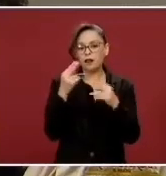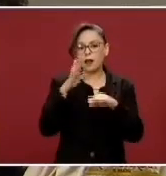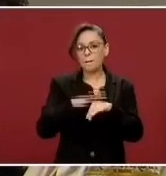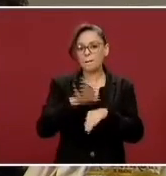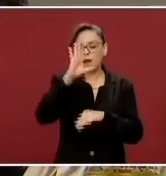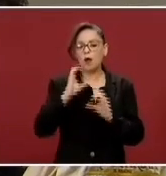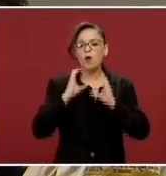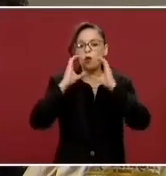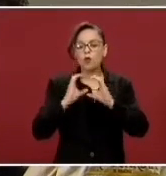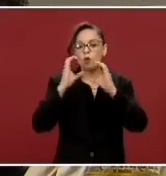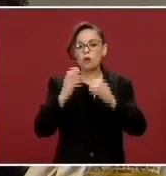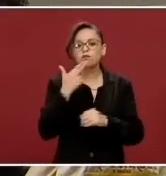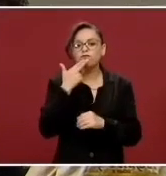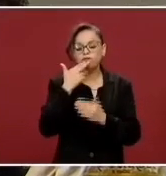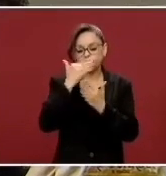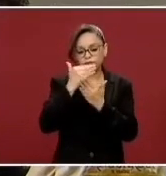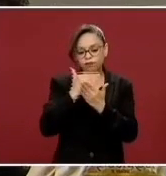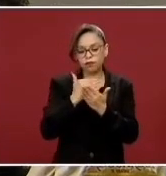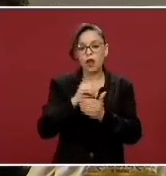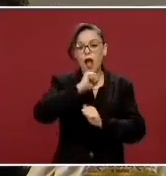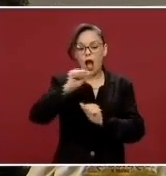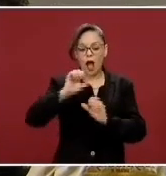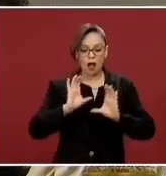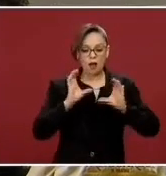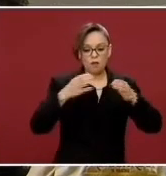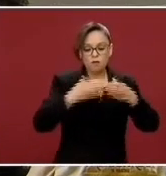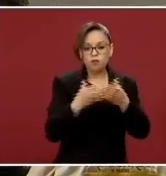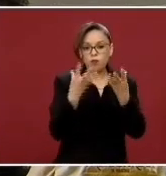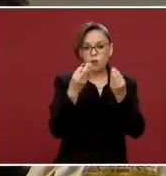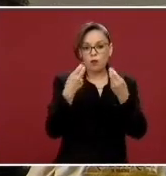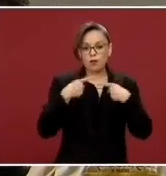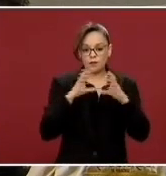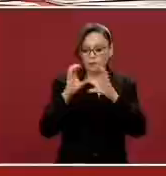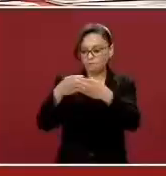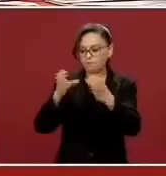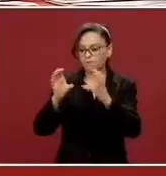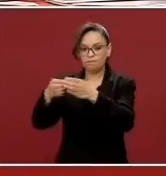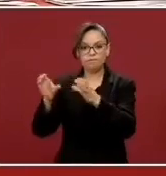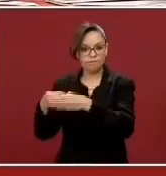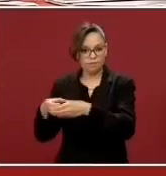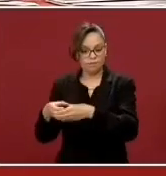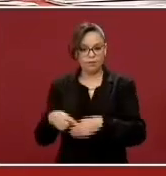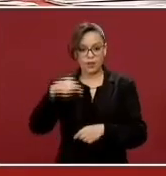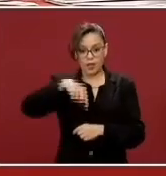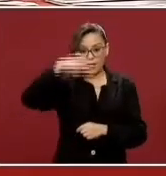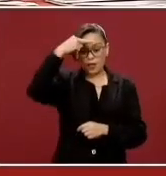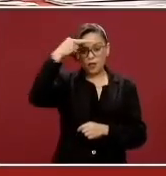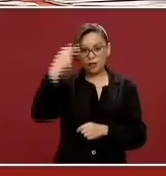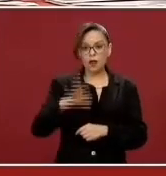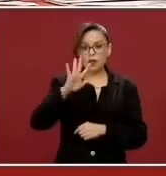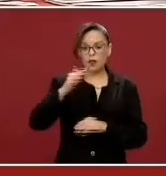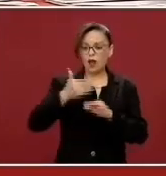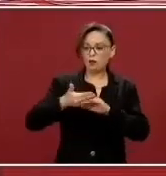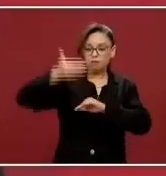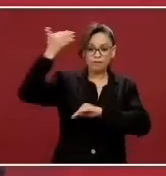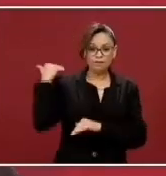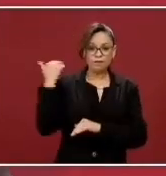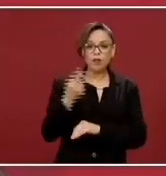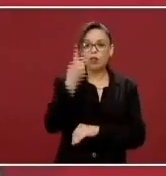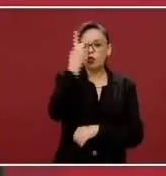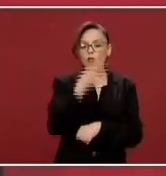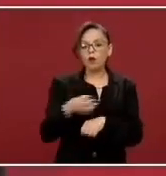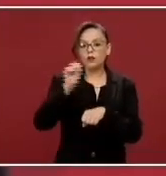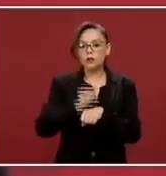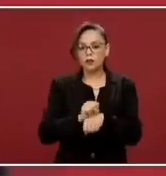comunitaria. Estas, como recuerdan ustedes, en México las establecimos desde 2 semanas antes del